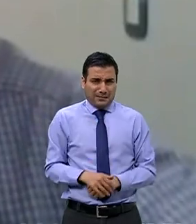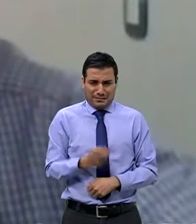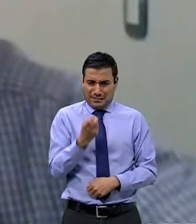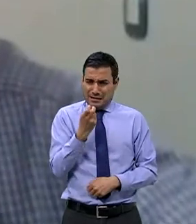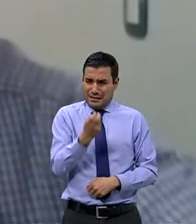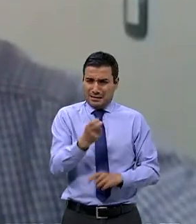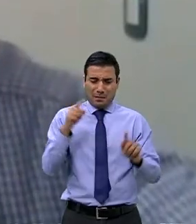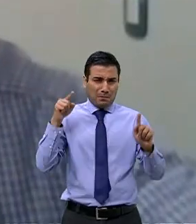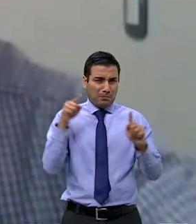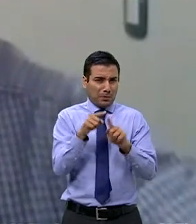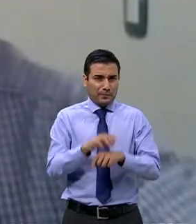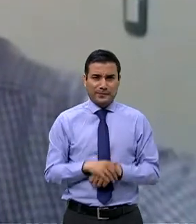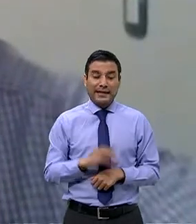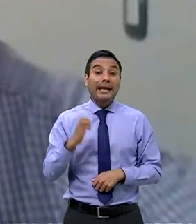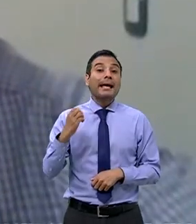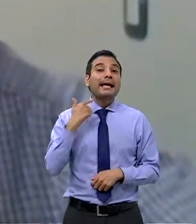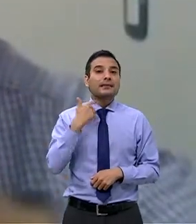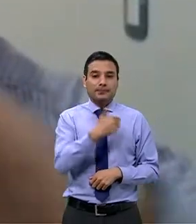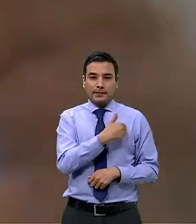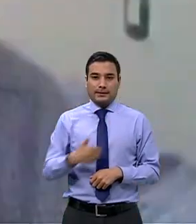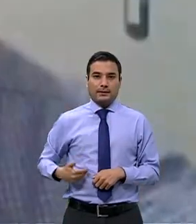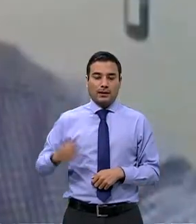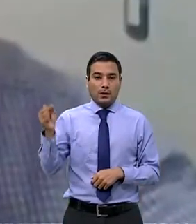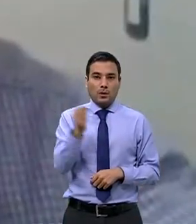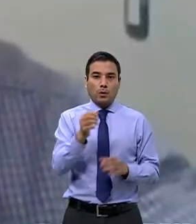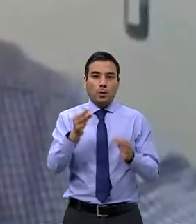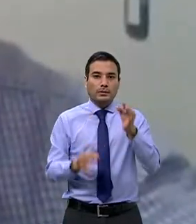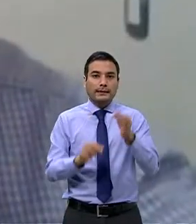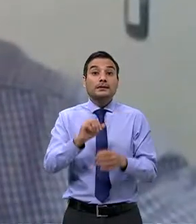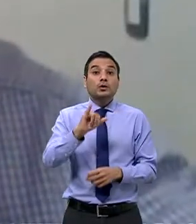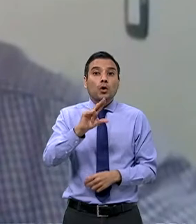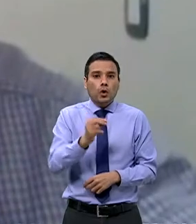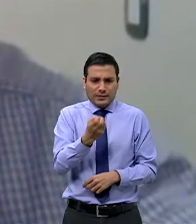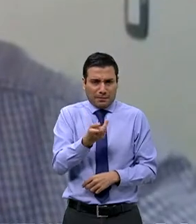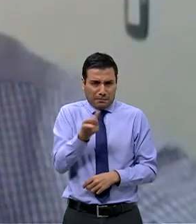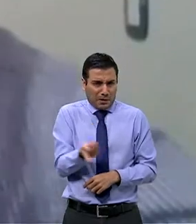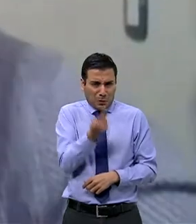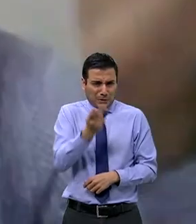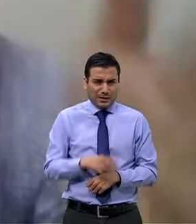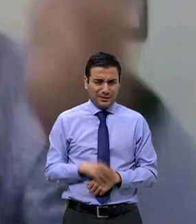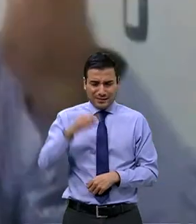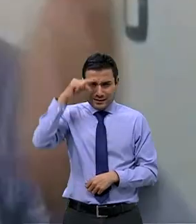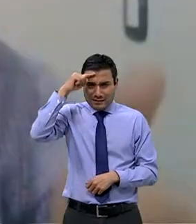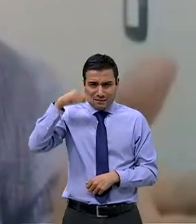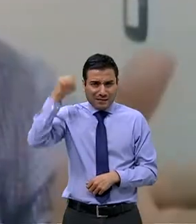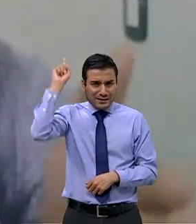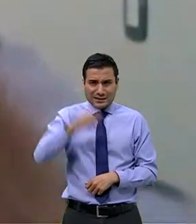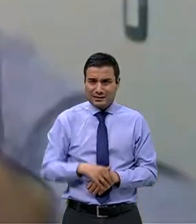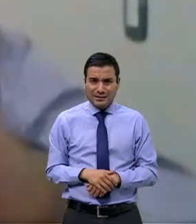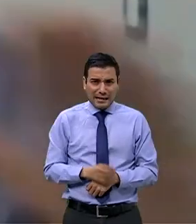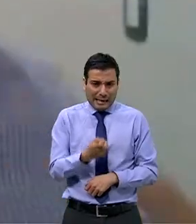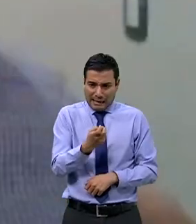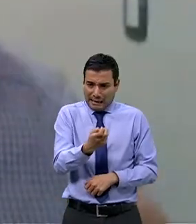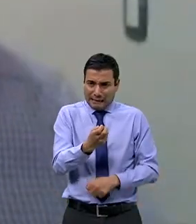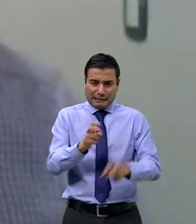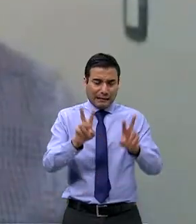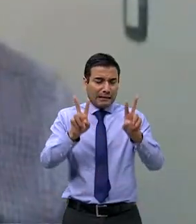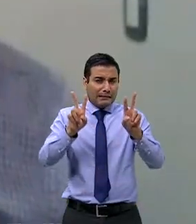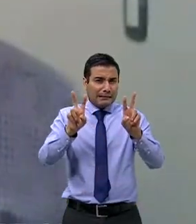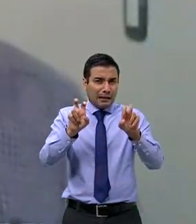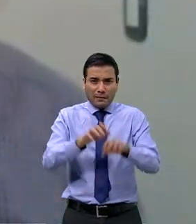enjuiciar a los expresidentes sí o no así de sencilla la pregunta ese era el tema